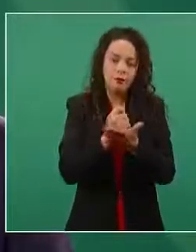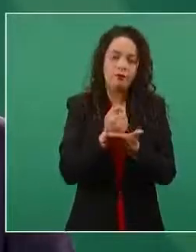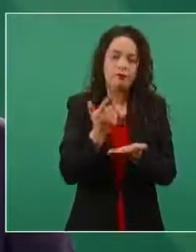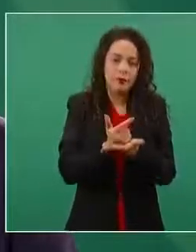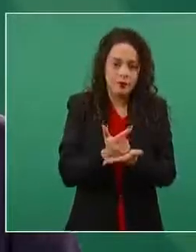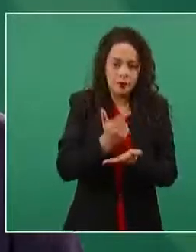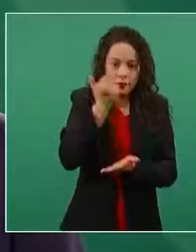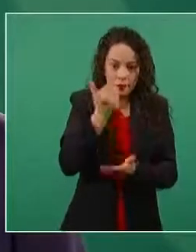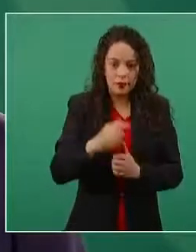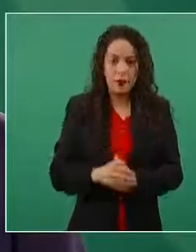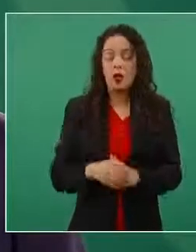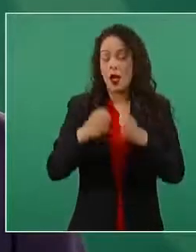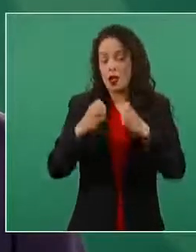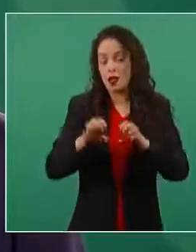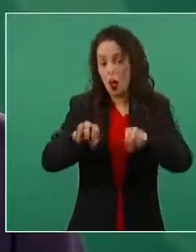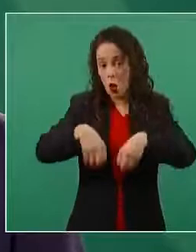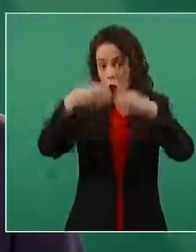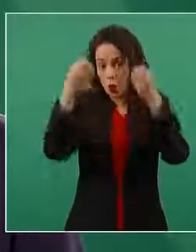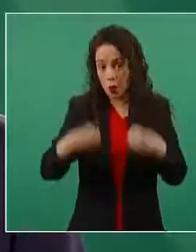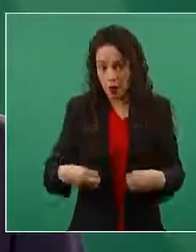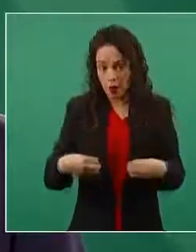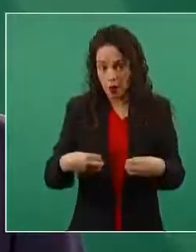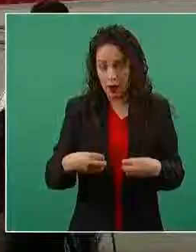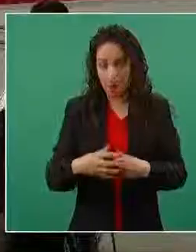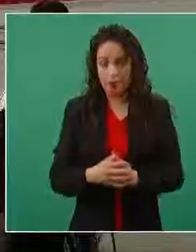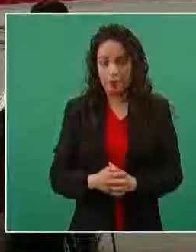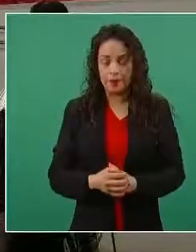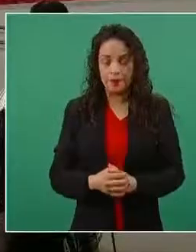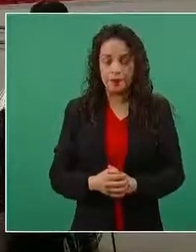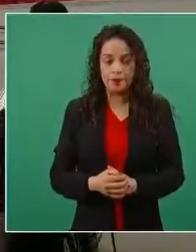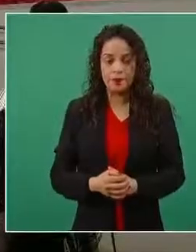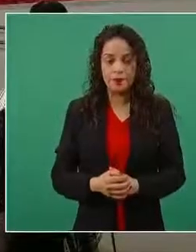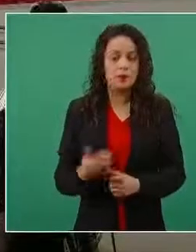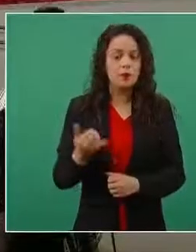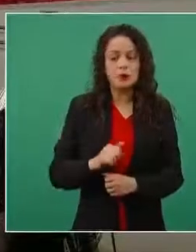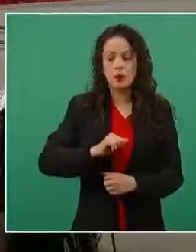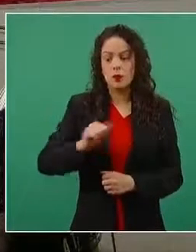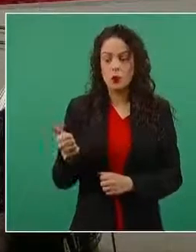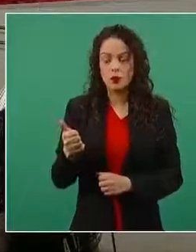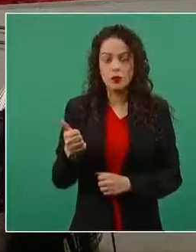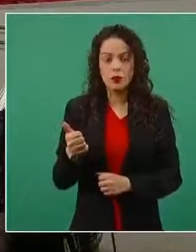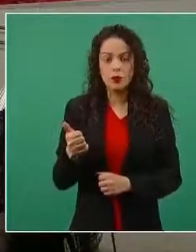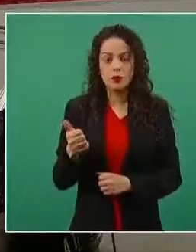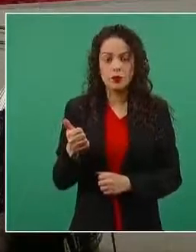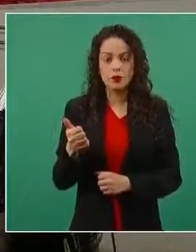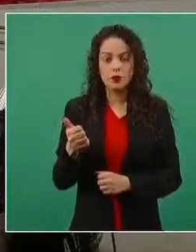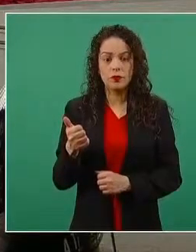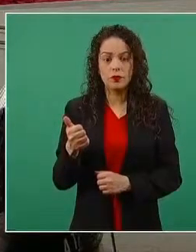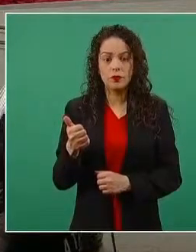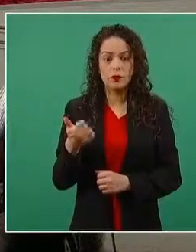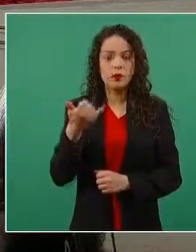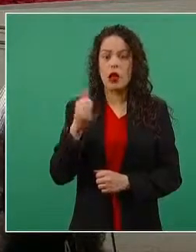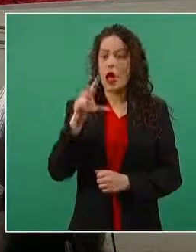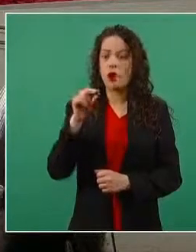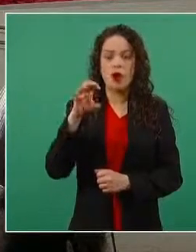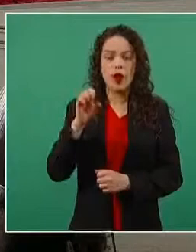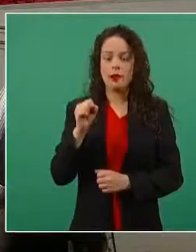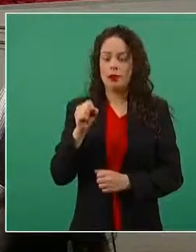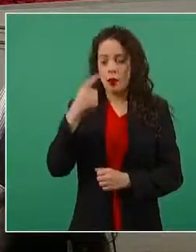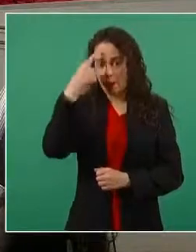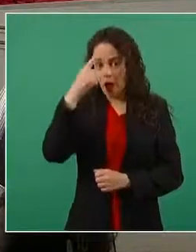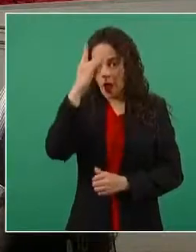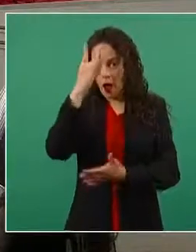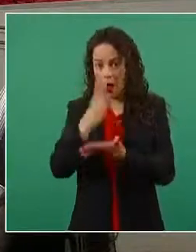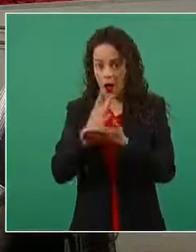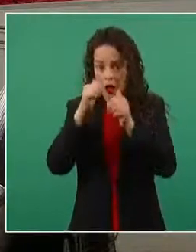equivalente están ocupadas y el resto ya no están para atención COVID en la medida en que han